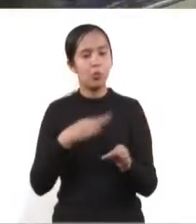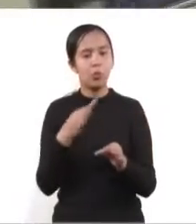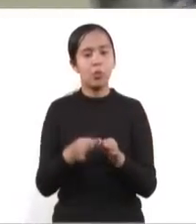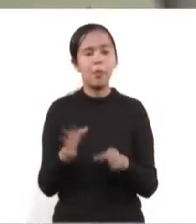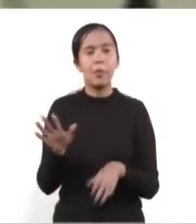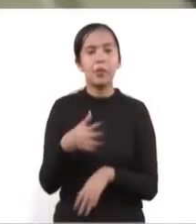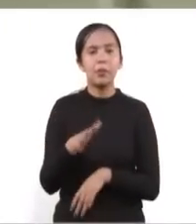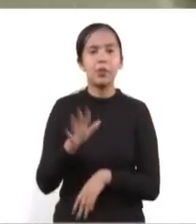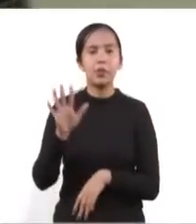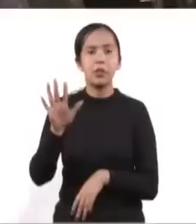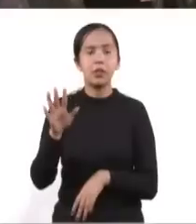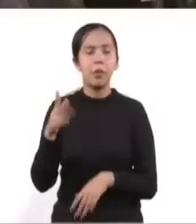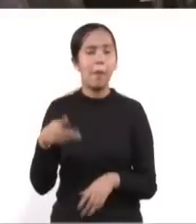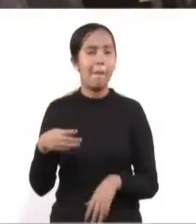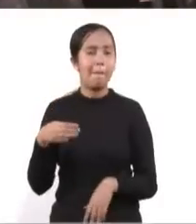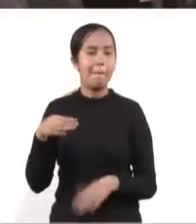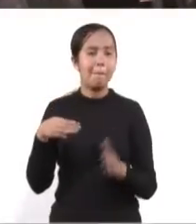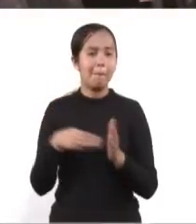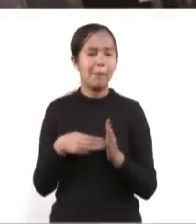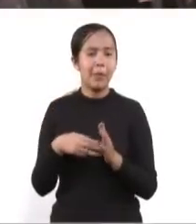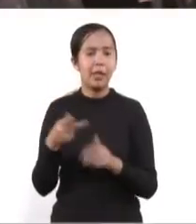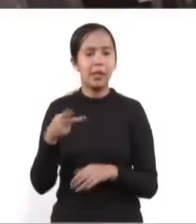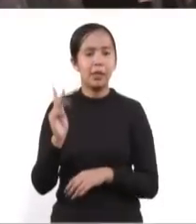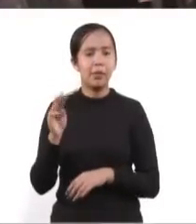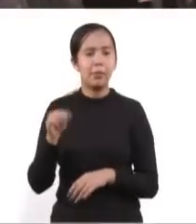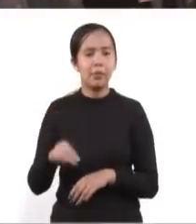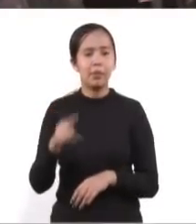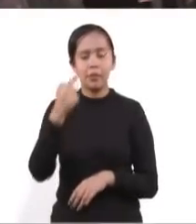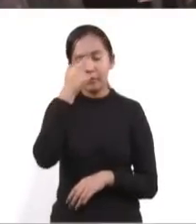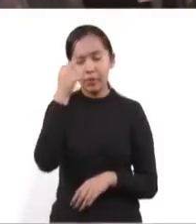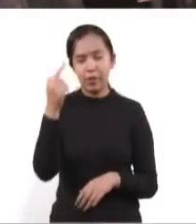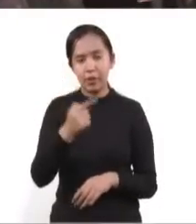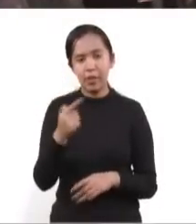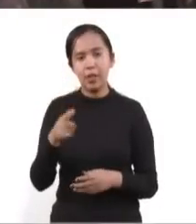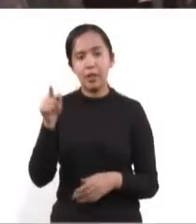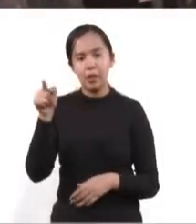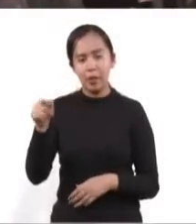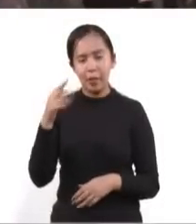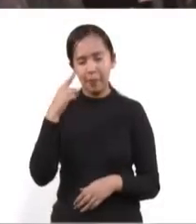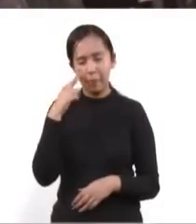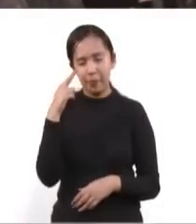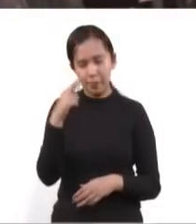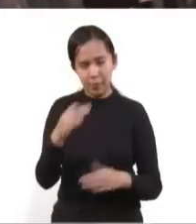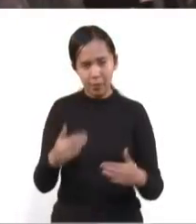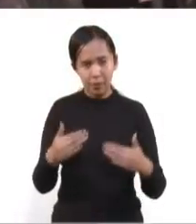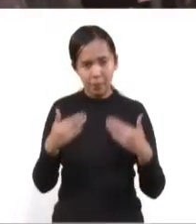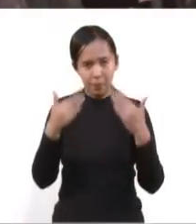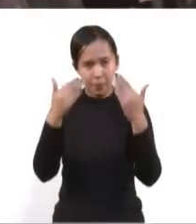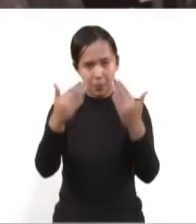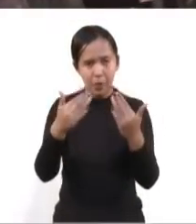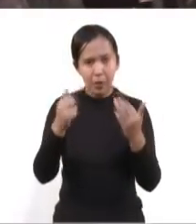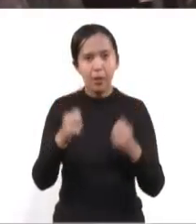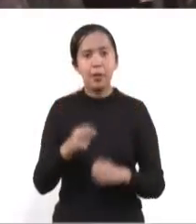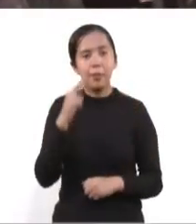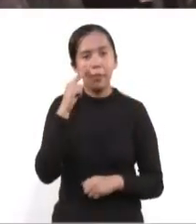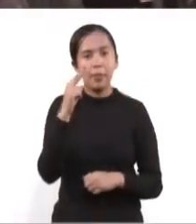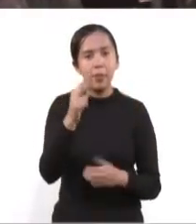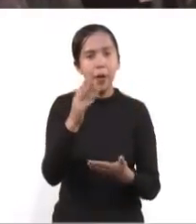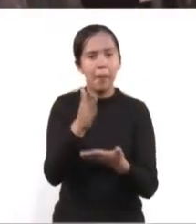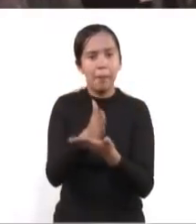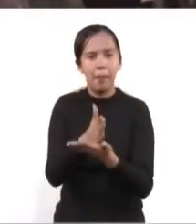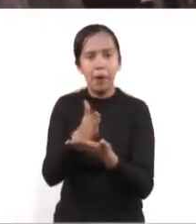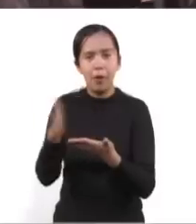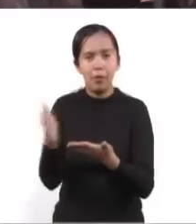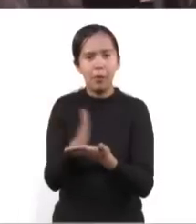de 5.505 para albergar estos 4 transformadores de potencia que están al frente de ustedes y que están divididos